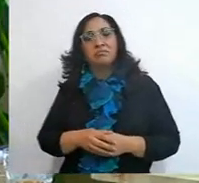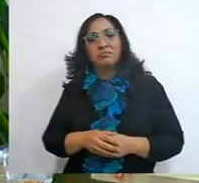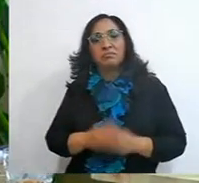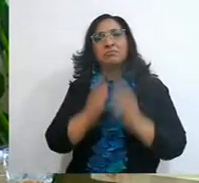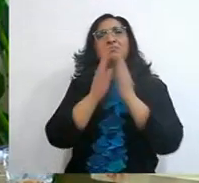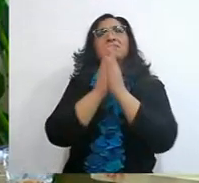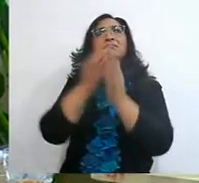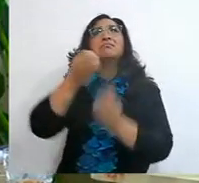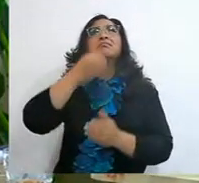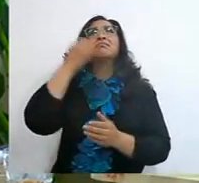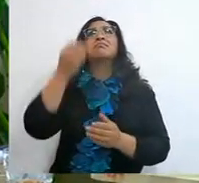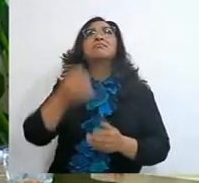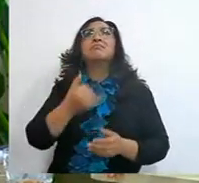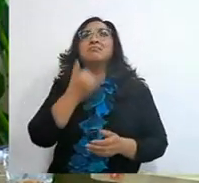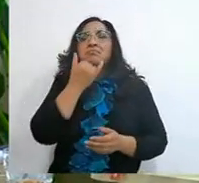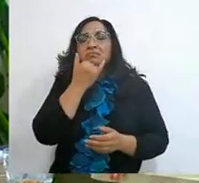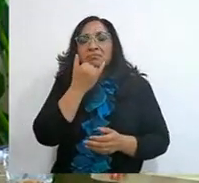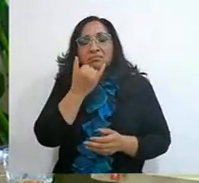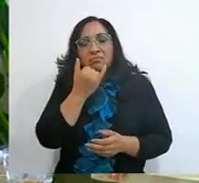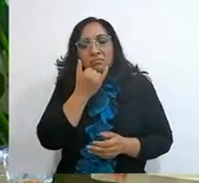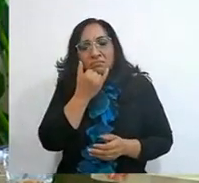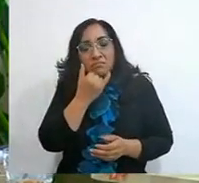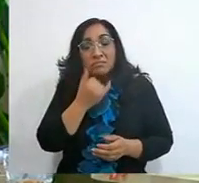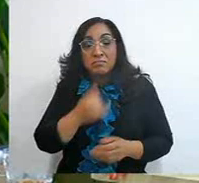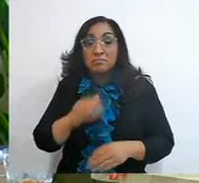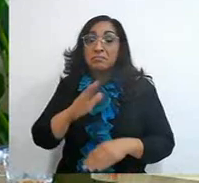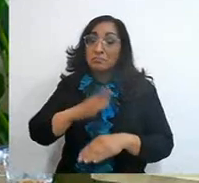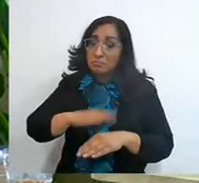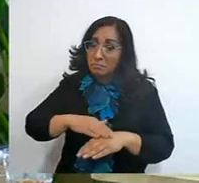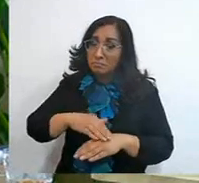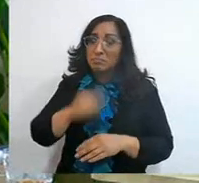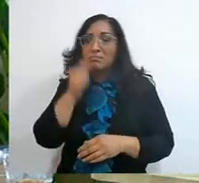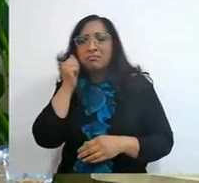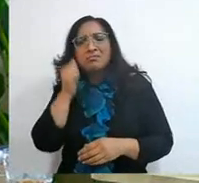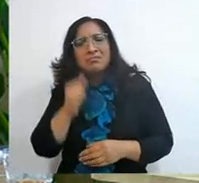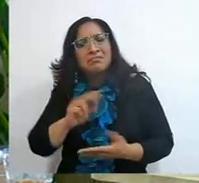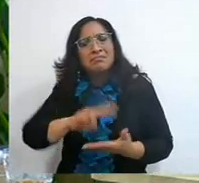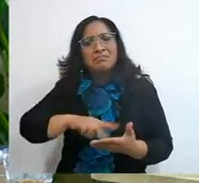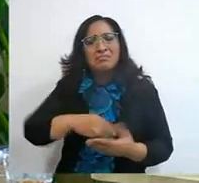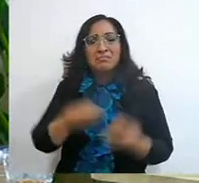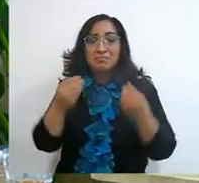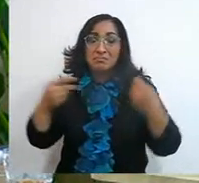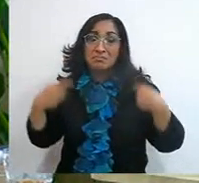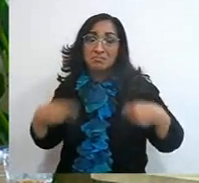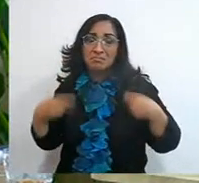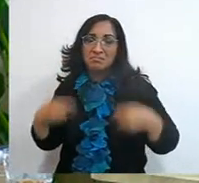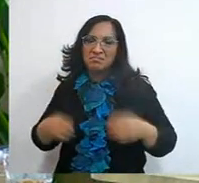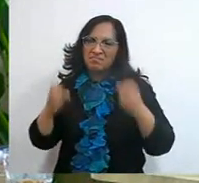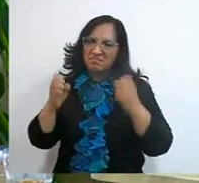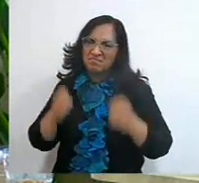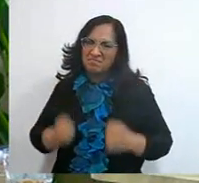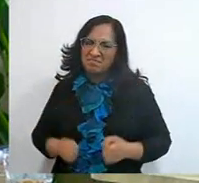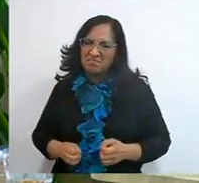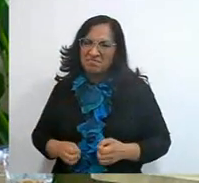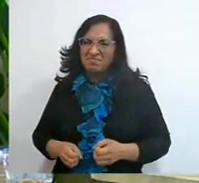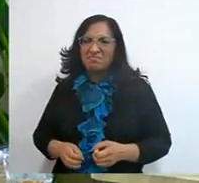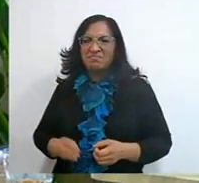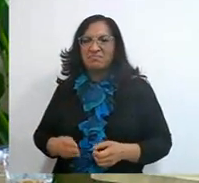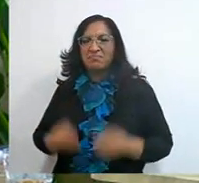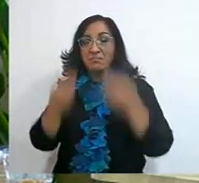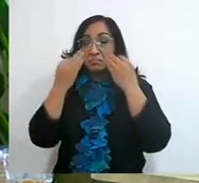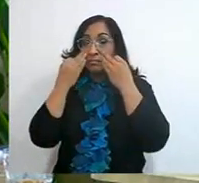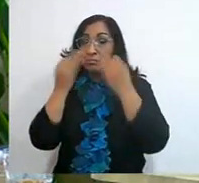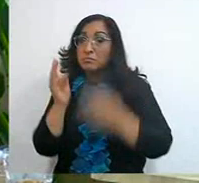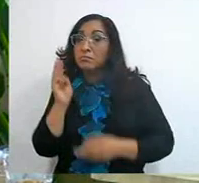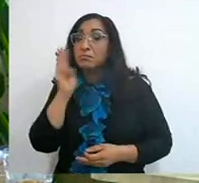te ruego, Padre, tengas misericordia de cuánta gente, Señor, que se ha involucrado en falso testimonio,